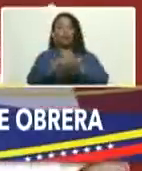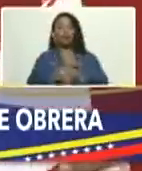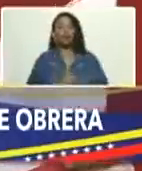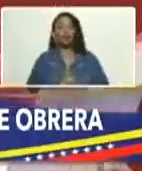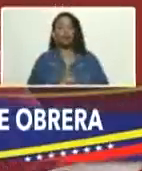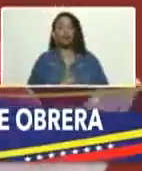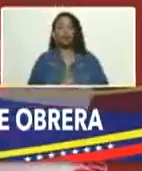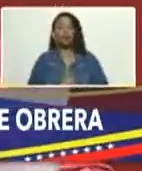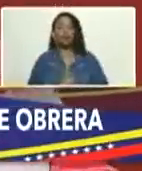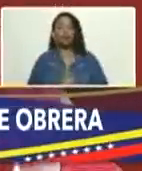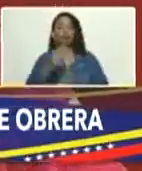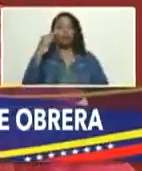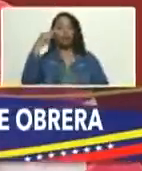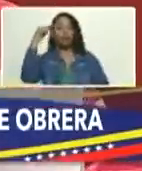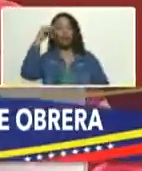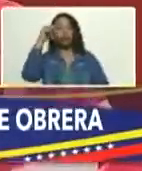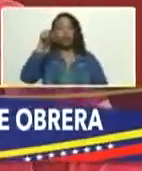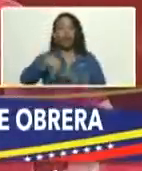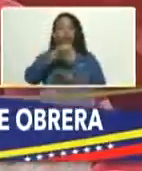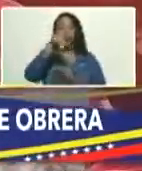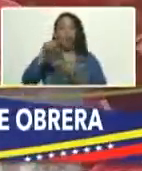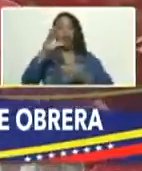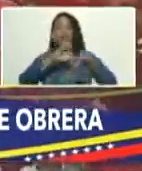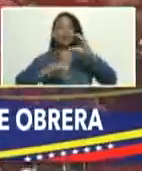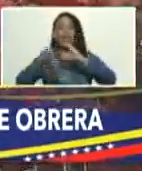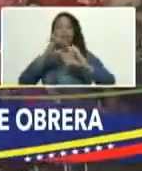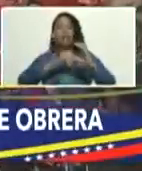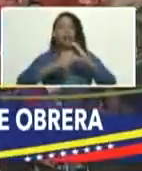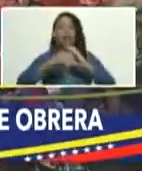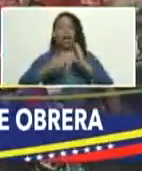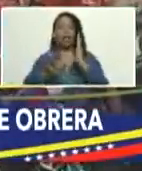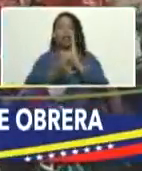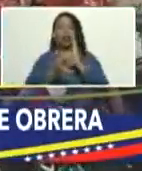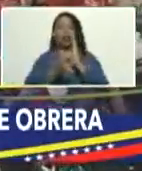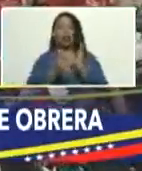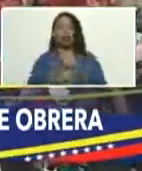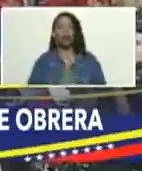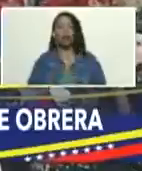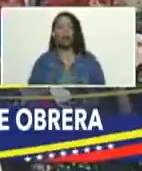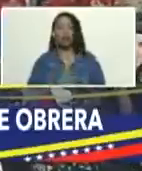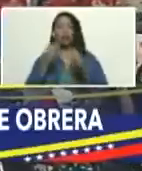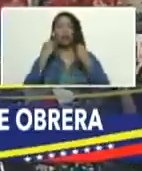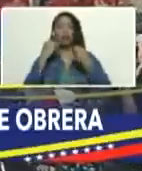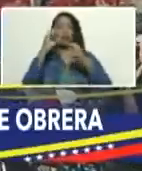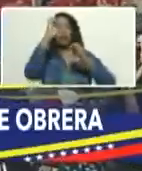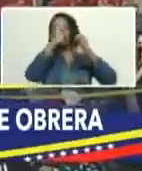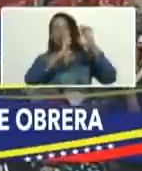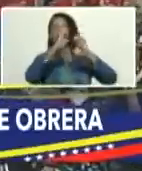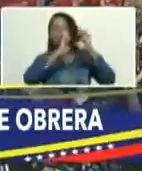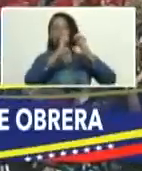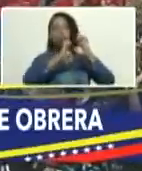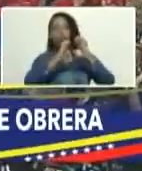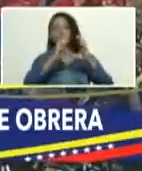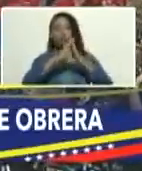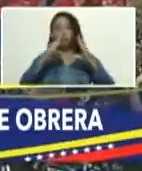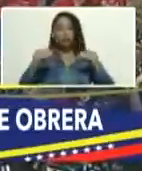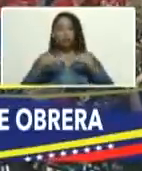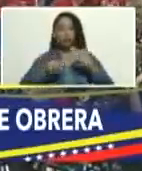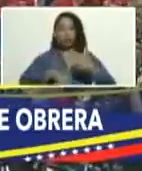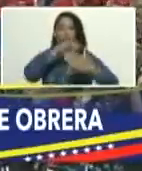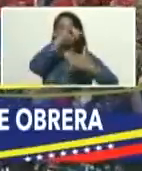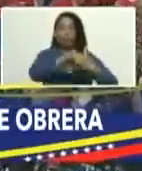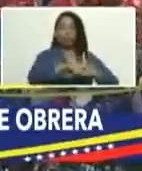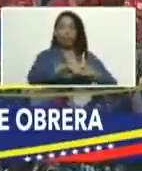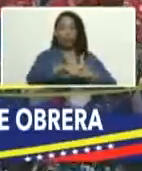el Observatorio Nacional de Ciencia y Tecnología para la evaluación de todos los proyectos de